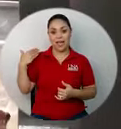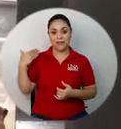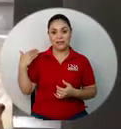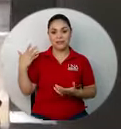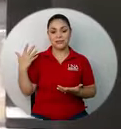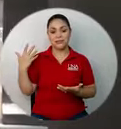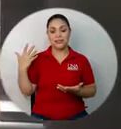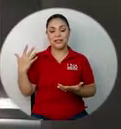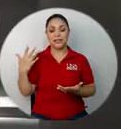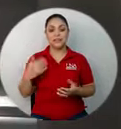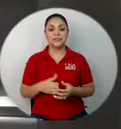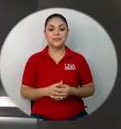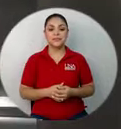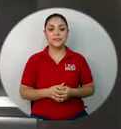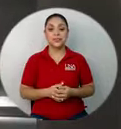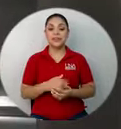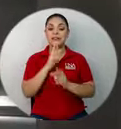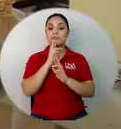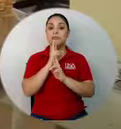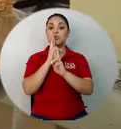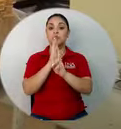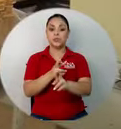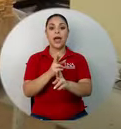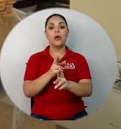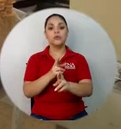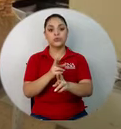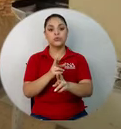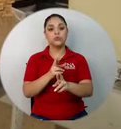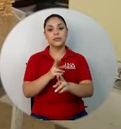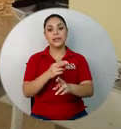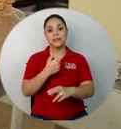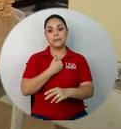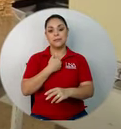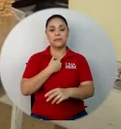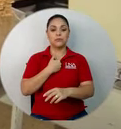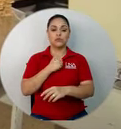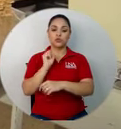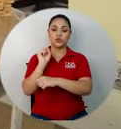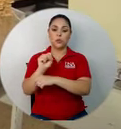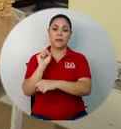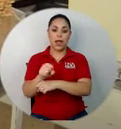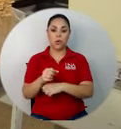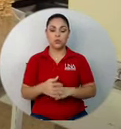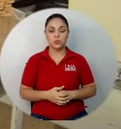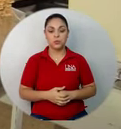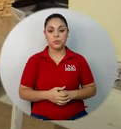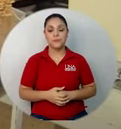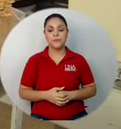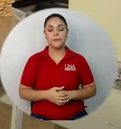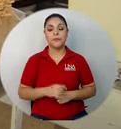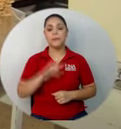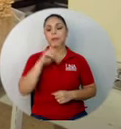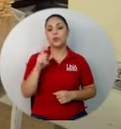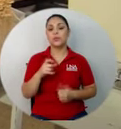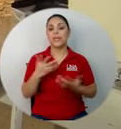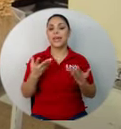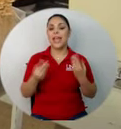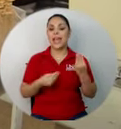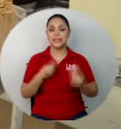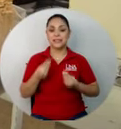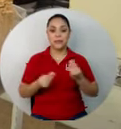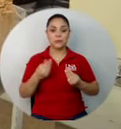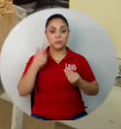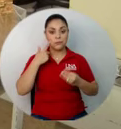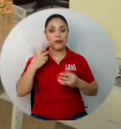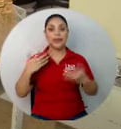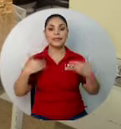sino que esos resultados en sí mismos, por lo general, son superados. ¿Qué hacemos para mantener un